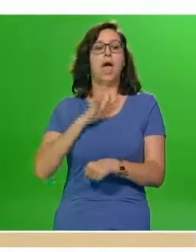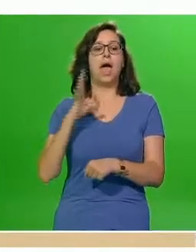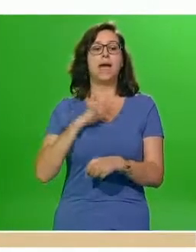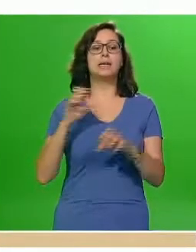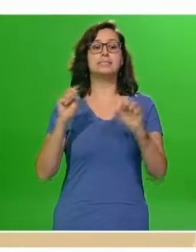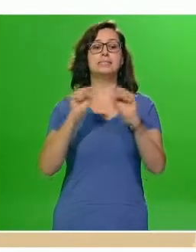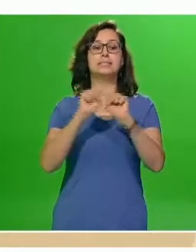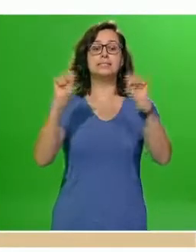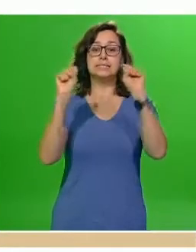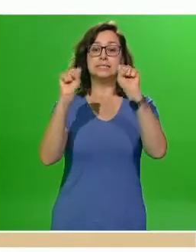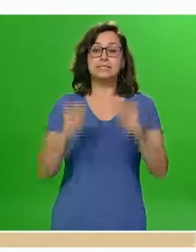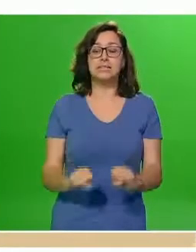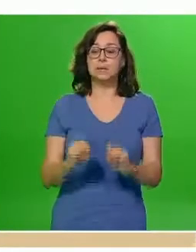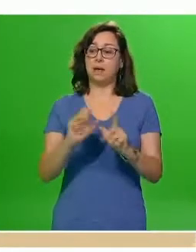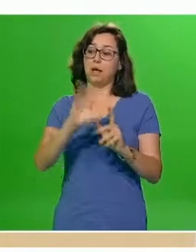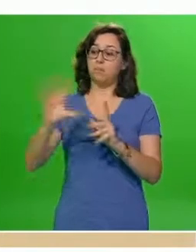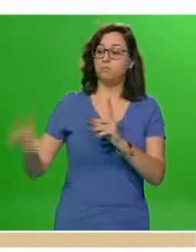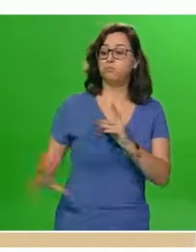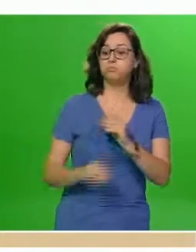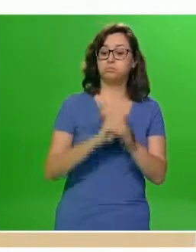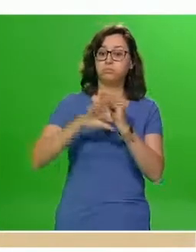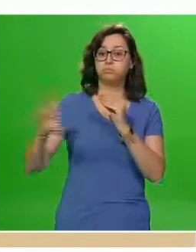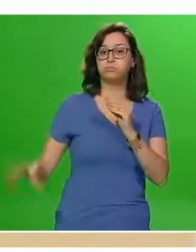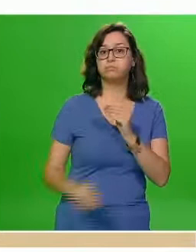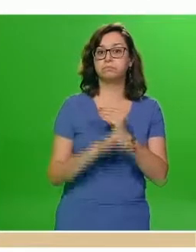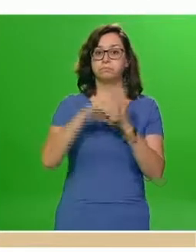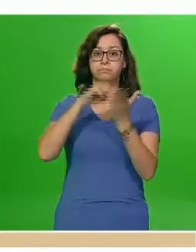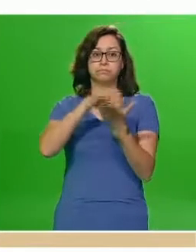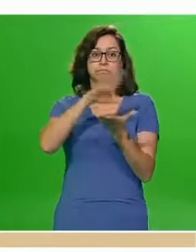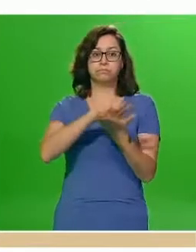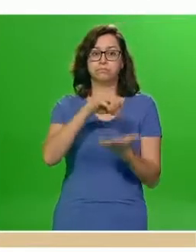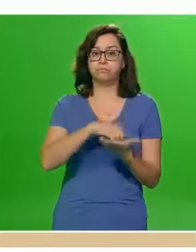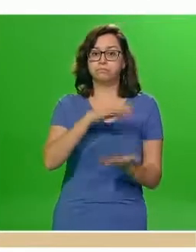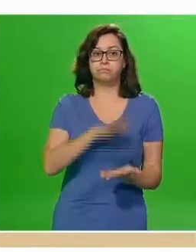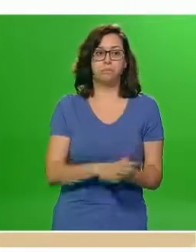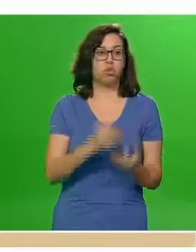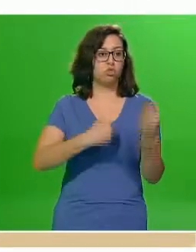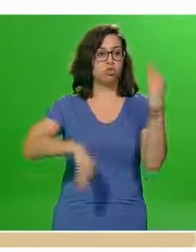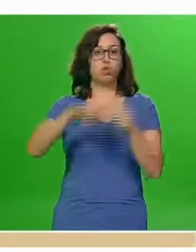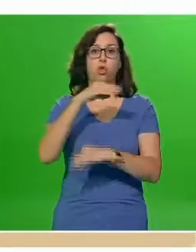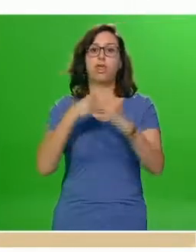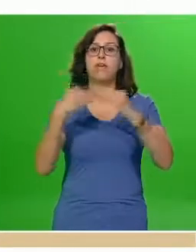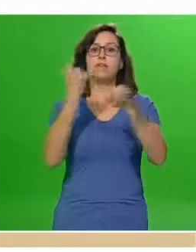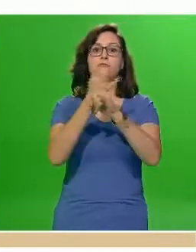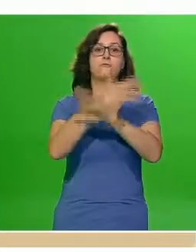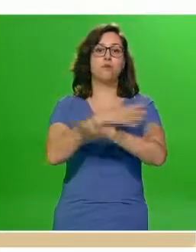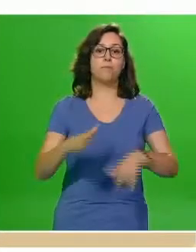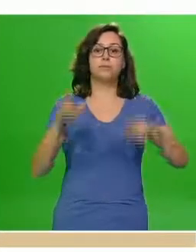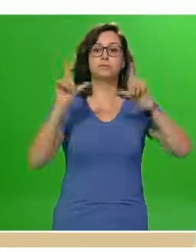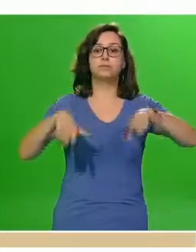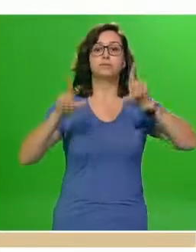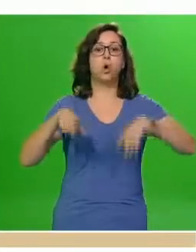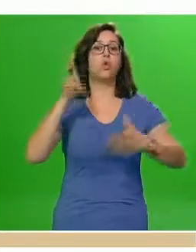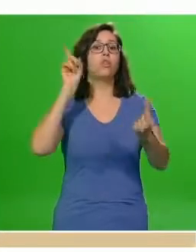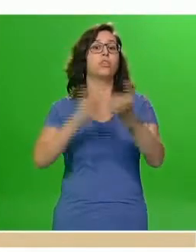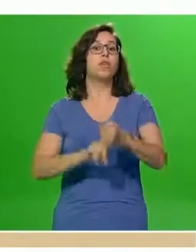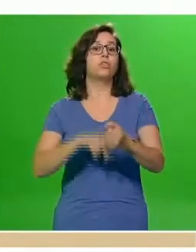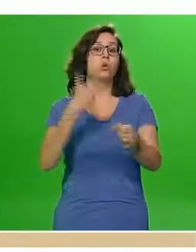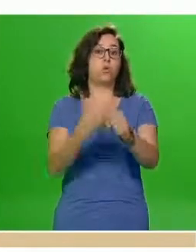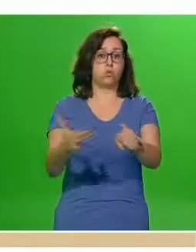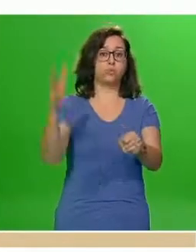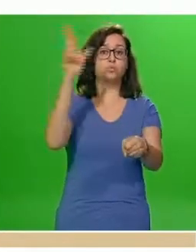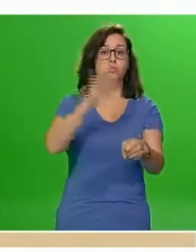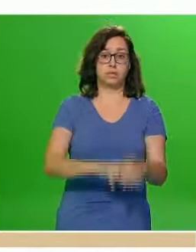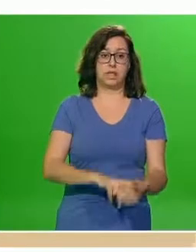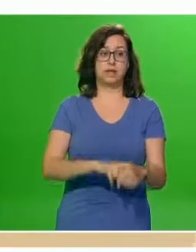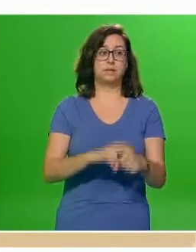se inició y se implementó específicamente para ver y vigilar y monitorear la ocupación hospitalaria